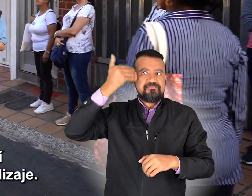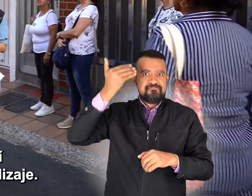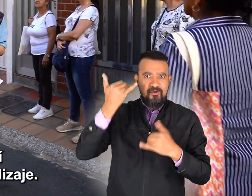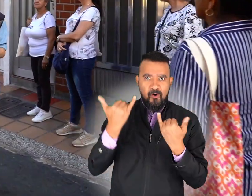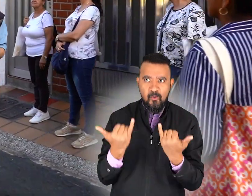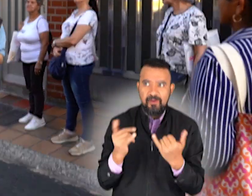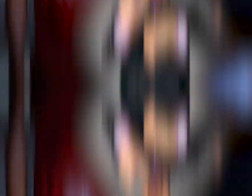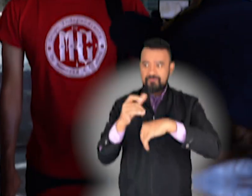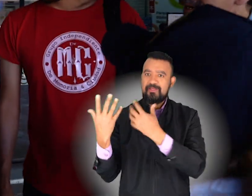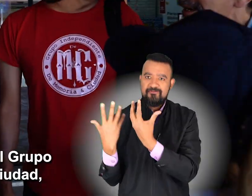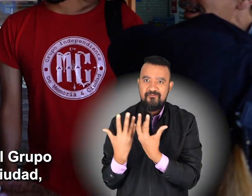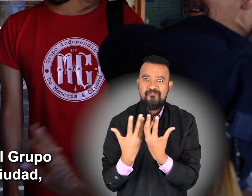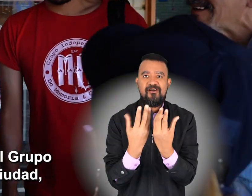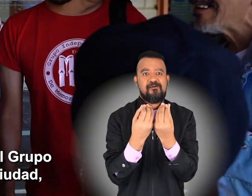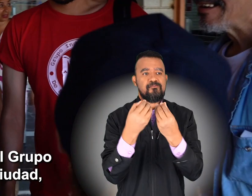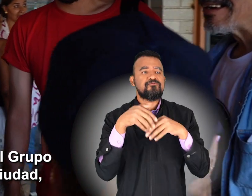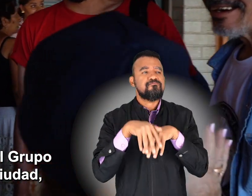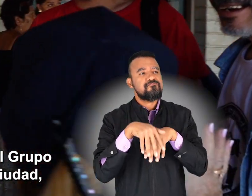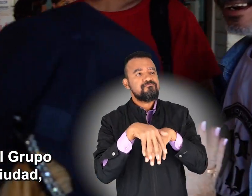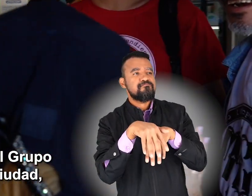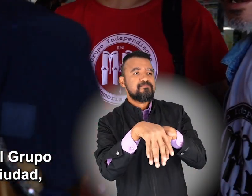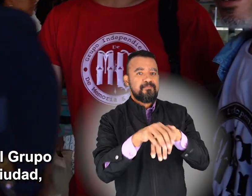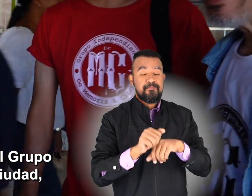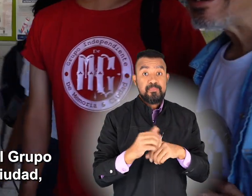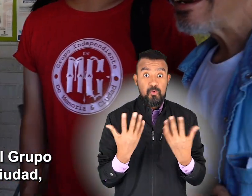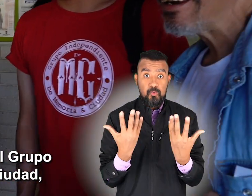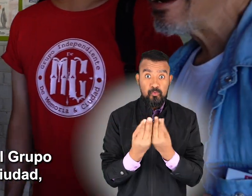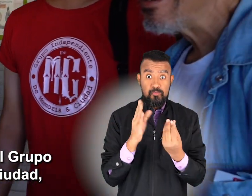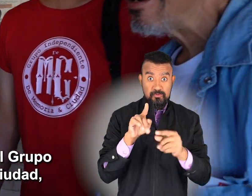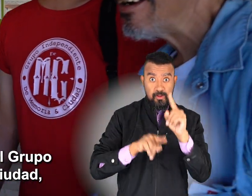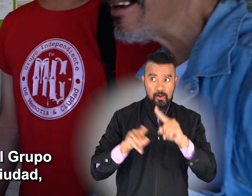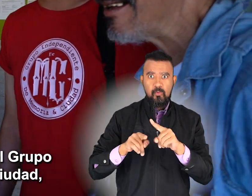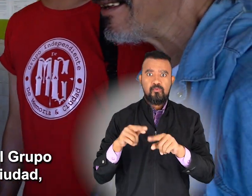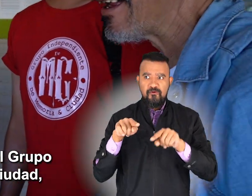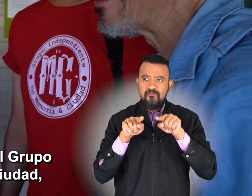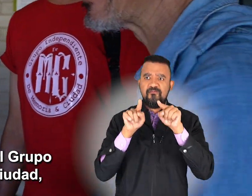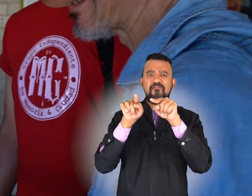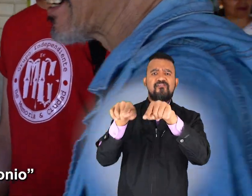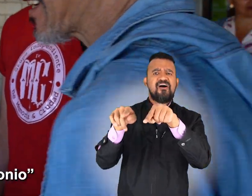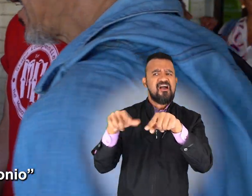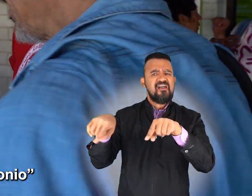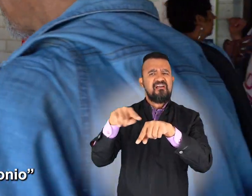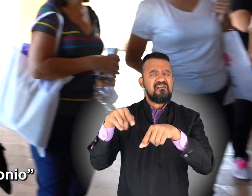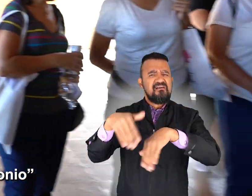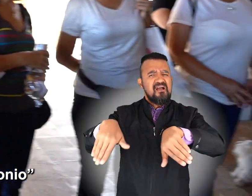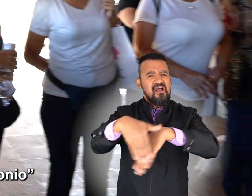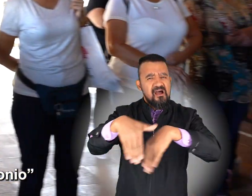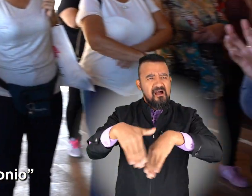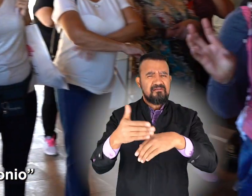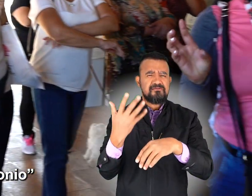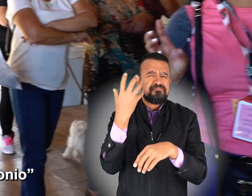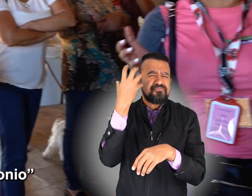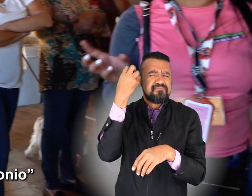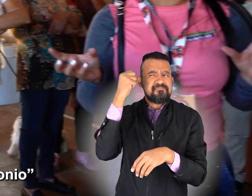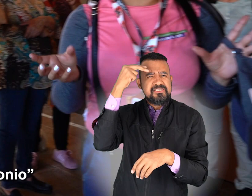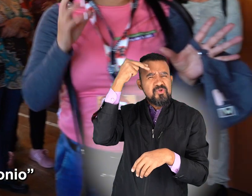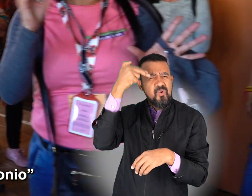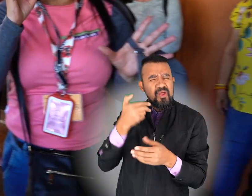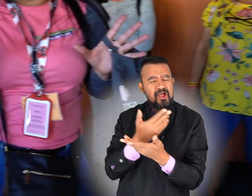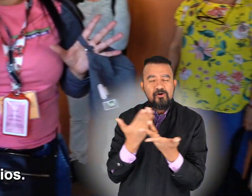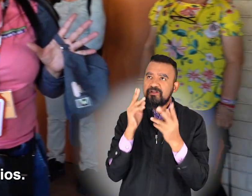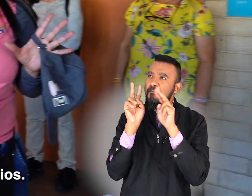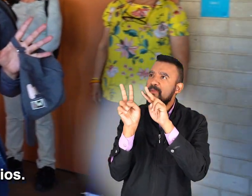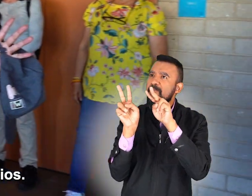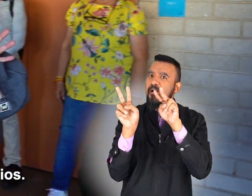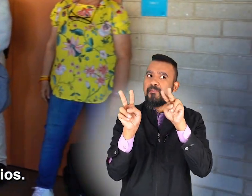y aprendizaje. En compañía de académicos del Grupo Independiente de Memoria y Ciudad realizamos la actividad Calles y Caminos del